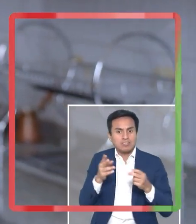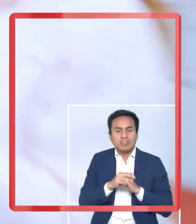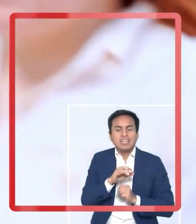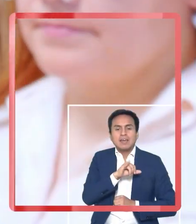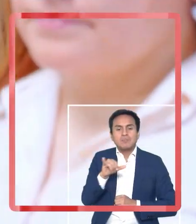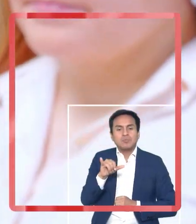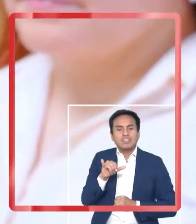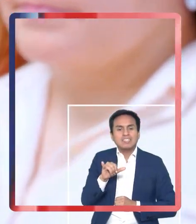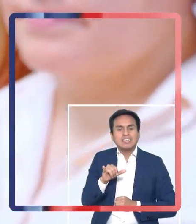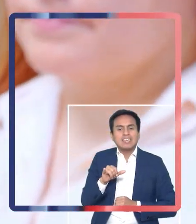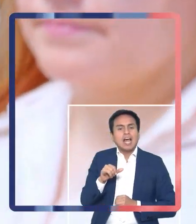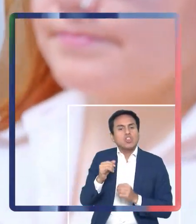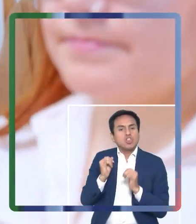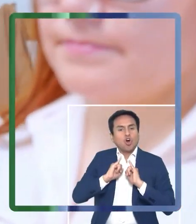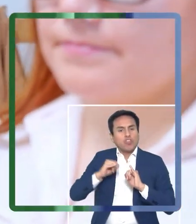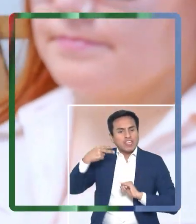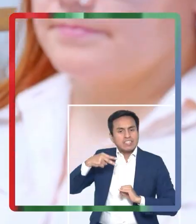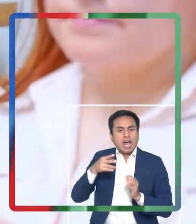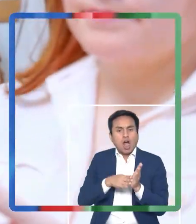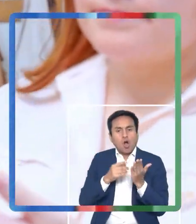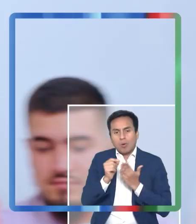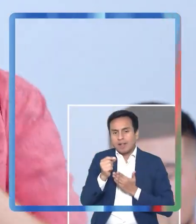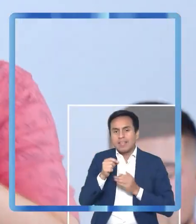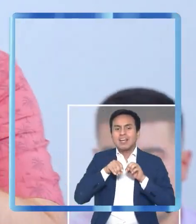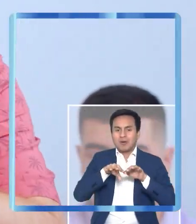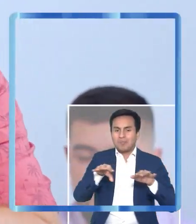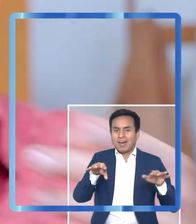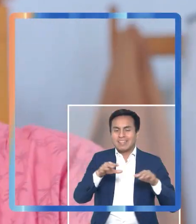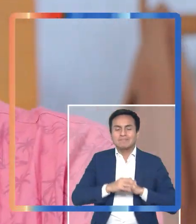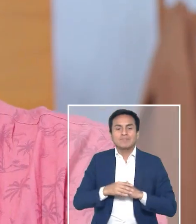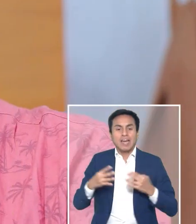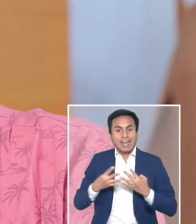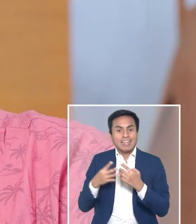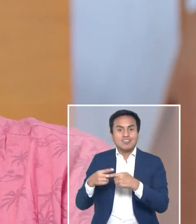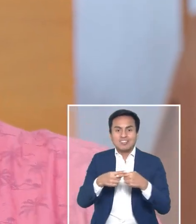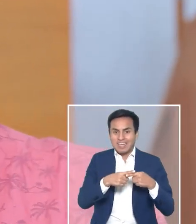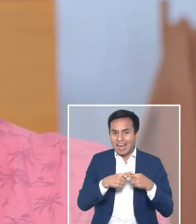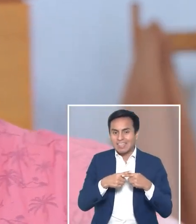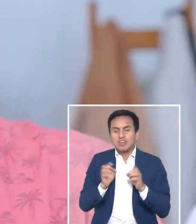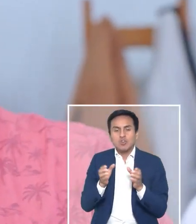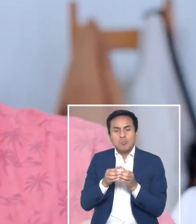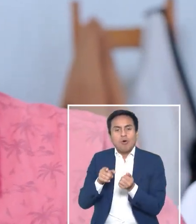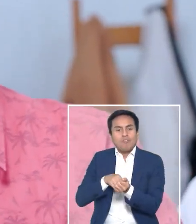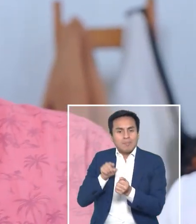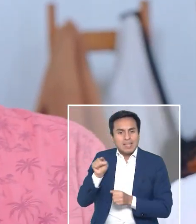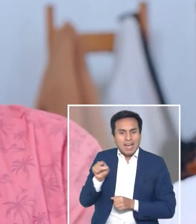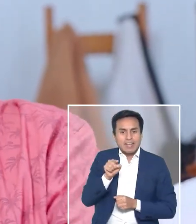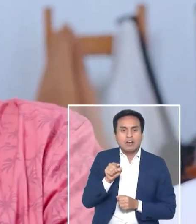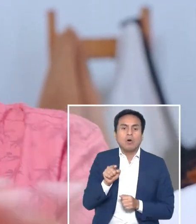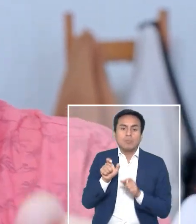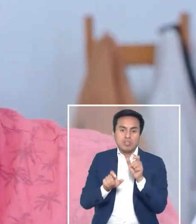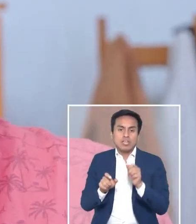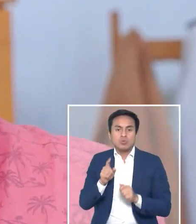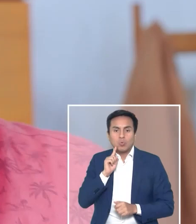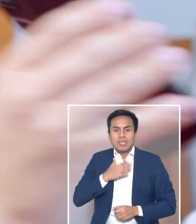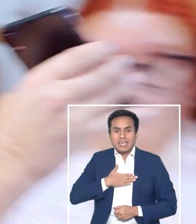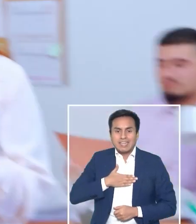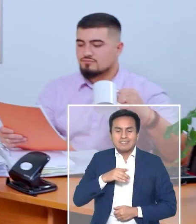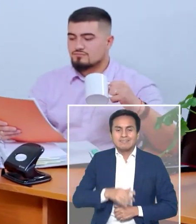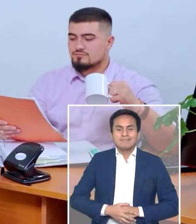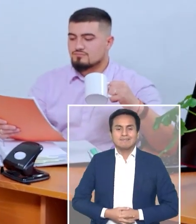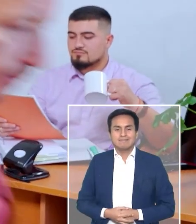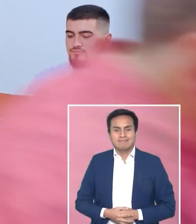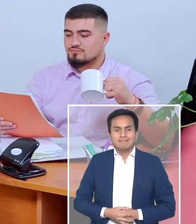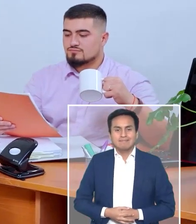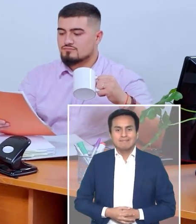publicación y luego de que sepas que es una noticia comprobable comparte en tus redes sociales en tus grupos familiares o con quien tú